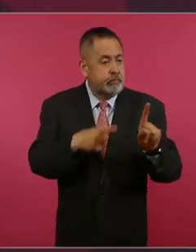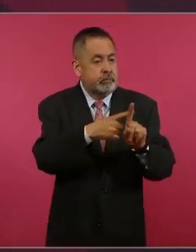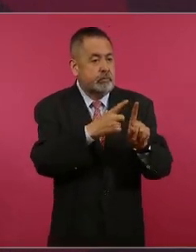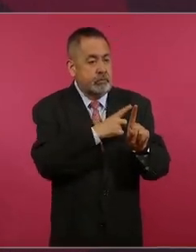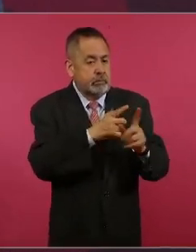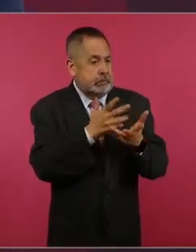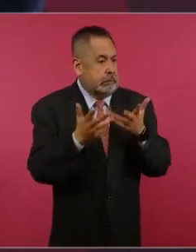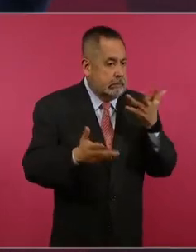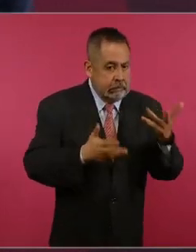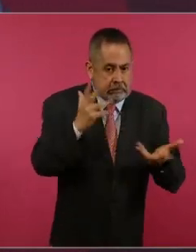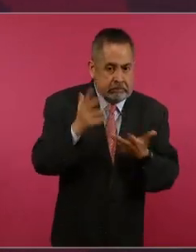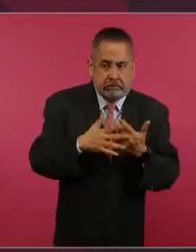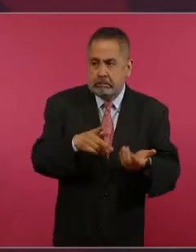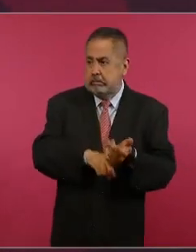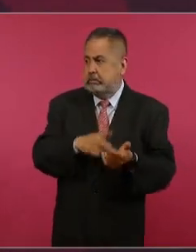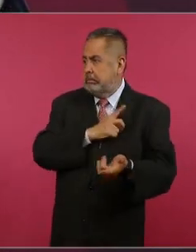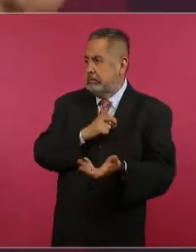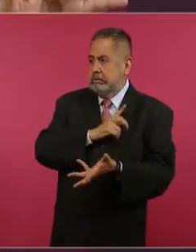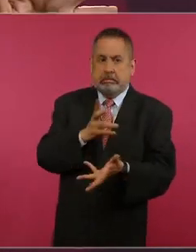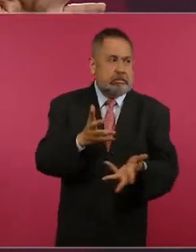y ya Santana ya